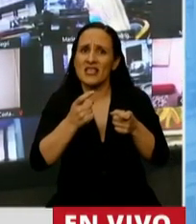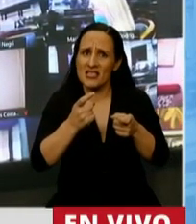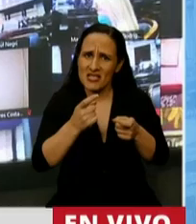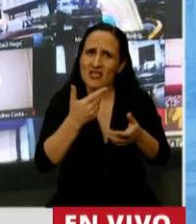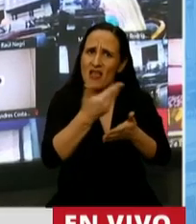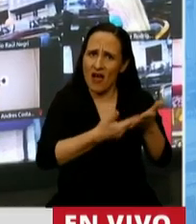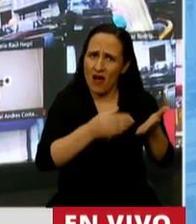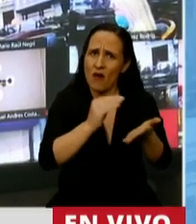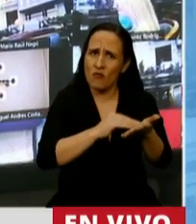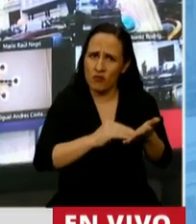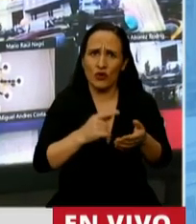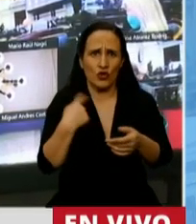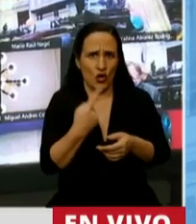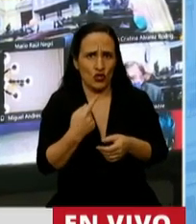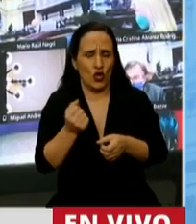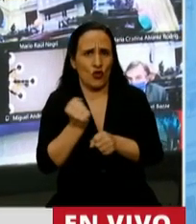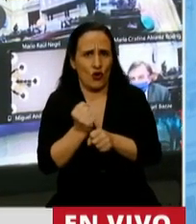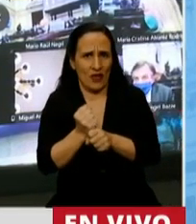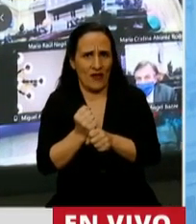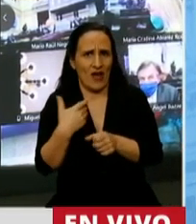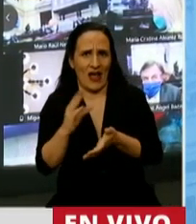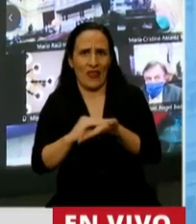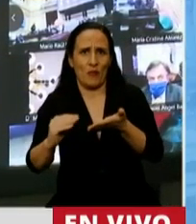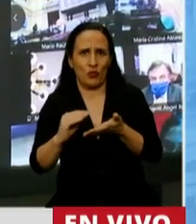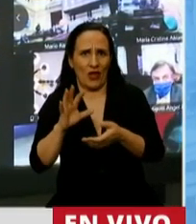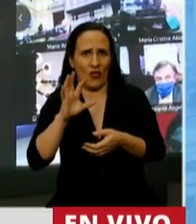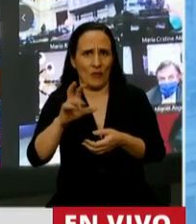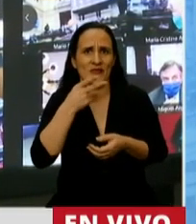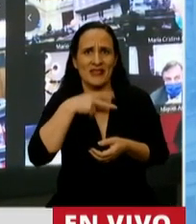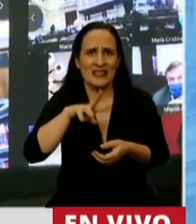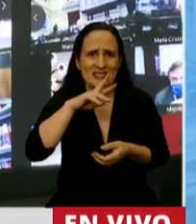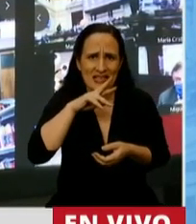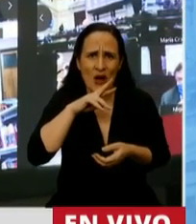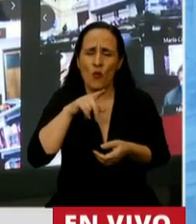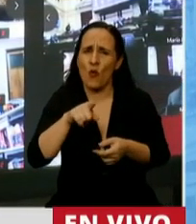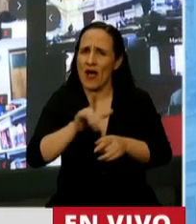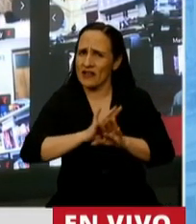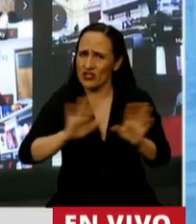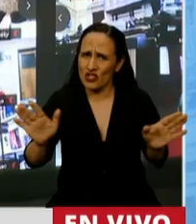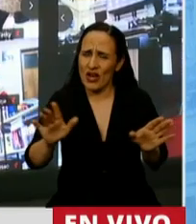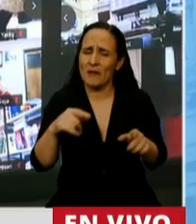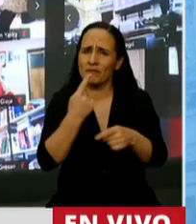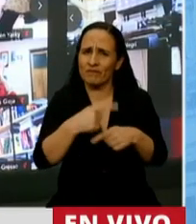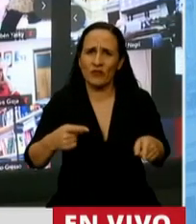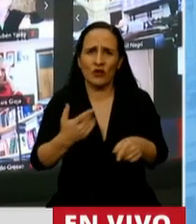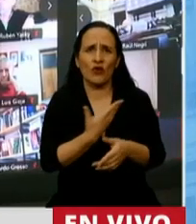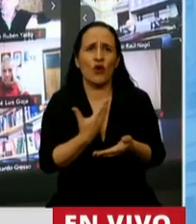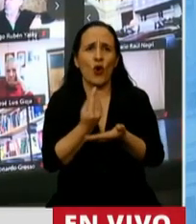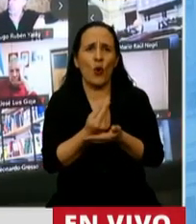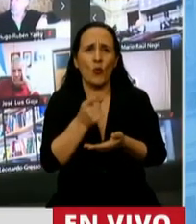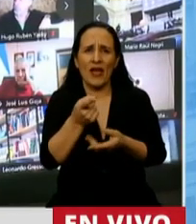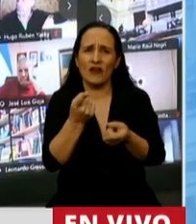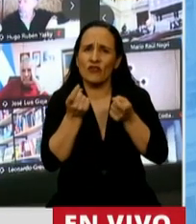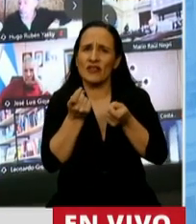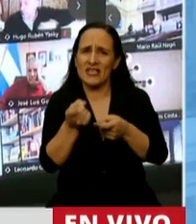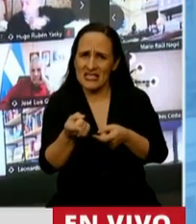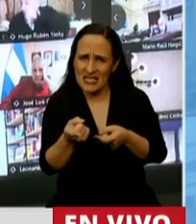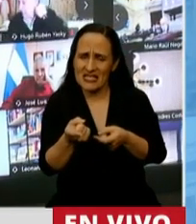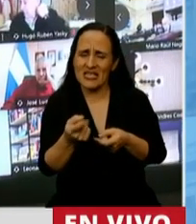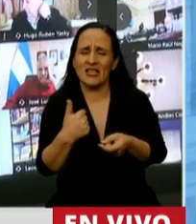valoro positivamente el camino recorrido para elaborarlo, en el que ha tenido consultas y varias